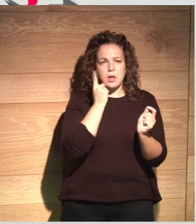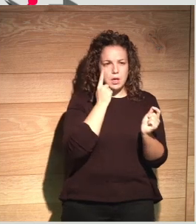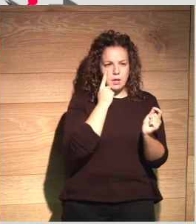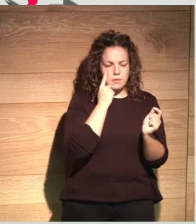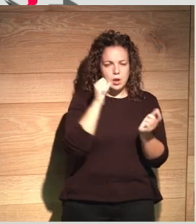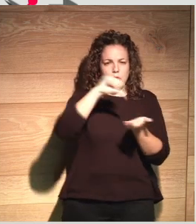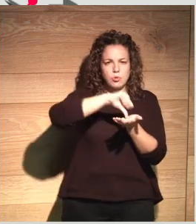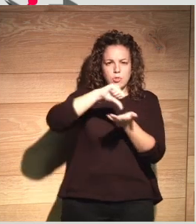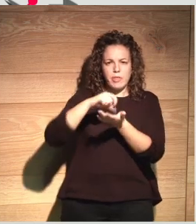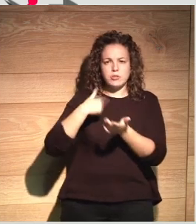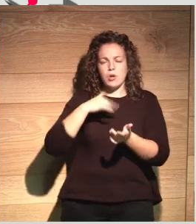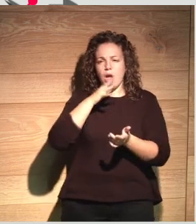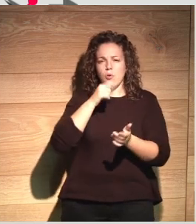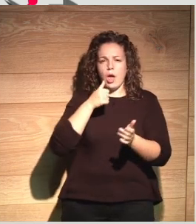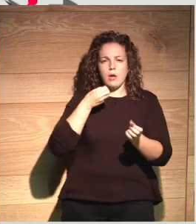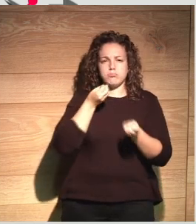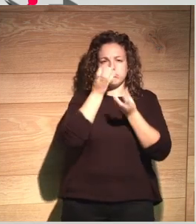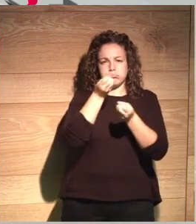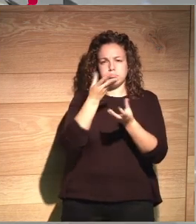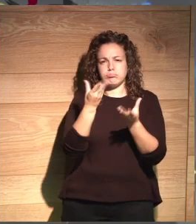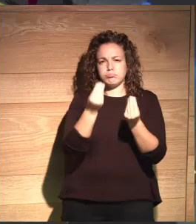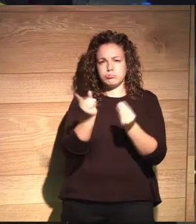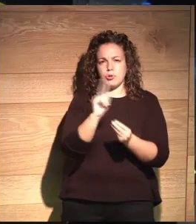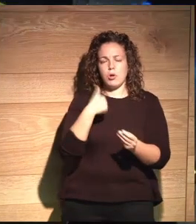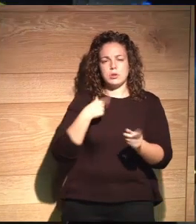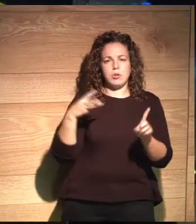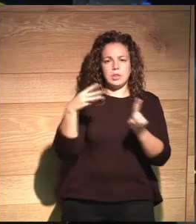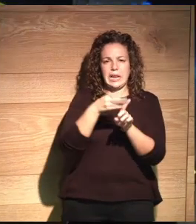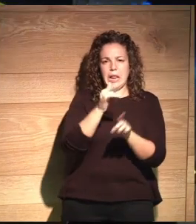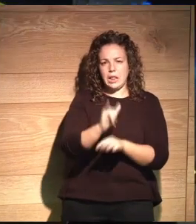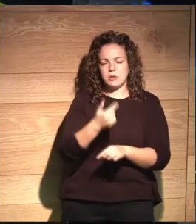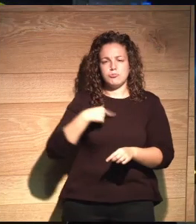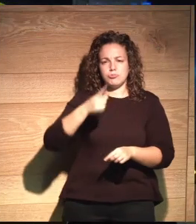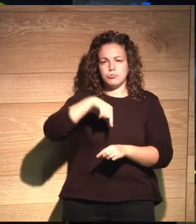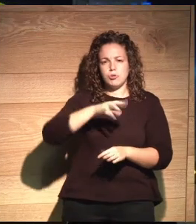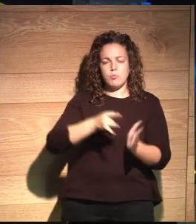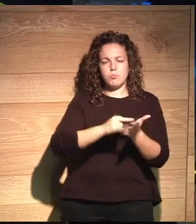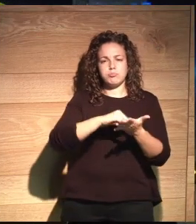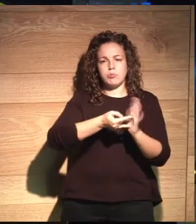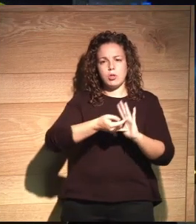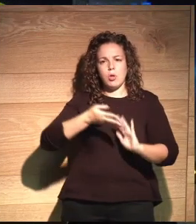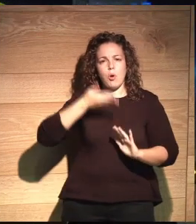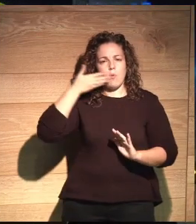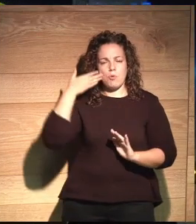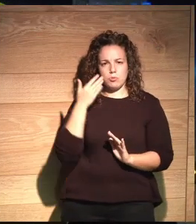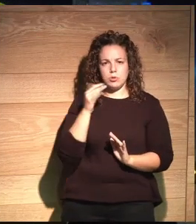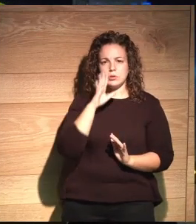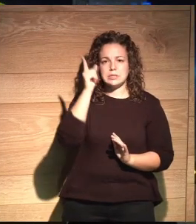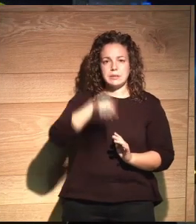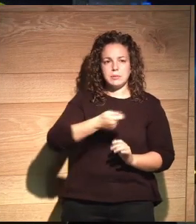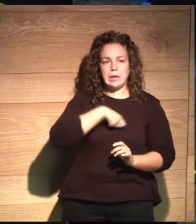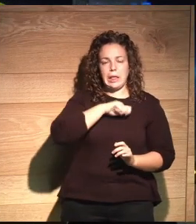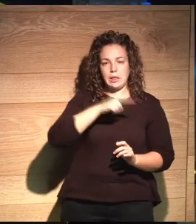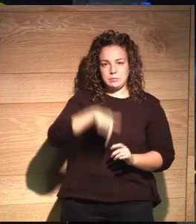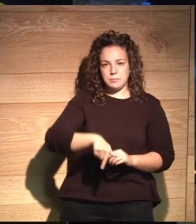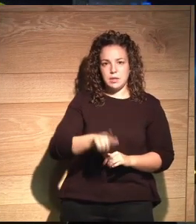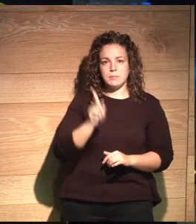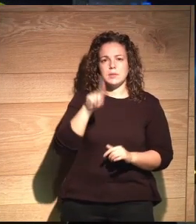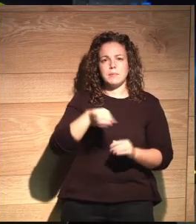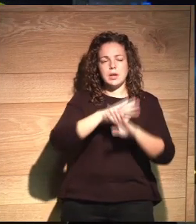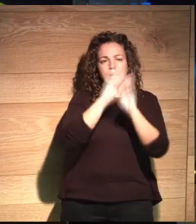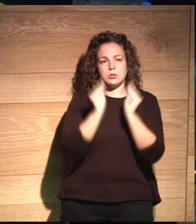las ciudades no me voy a entretener en esto esto lo pueden encontrar en internet estamos muy orgullosos de los proyectos que estamos desarrollando también aquí en españa y también resumimos